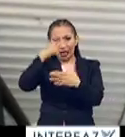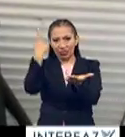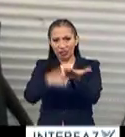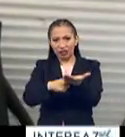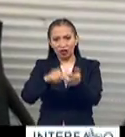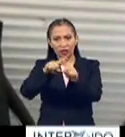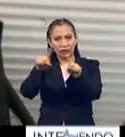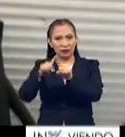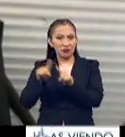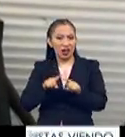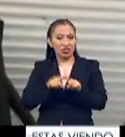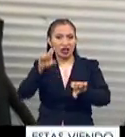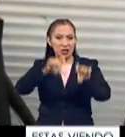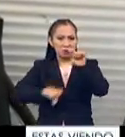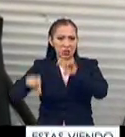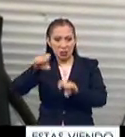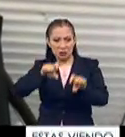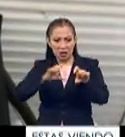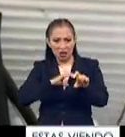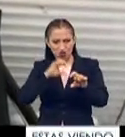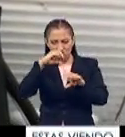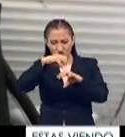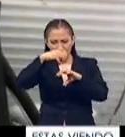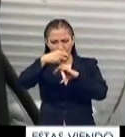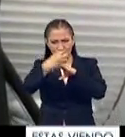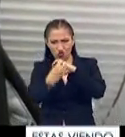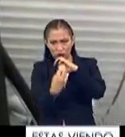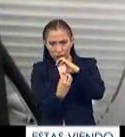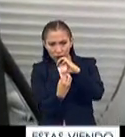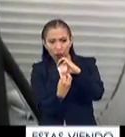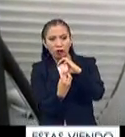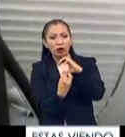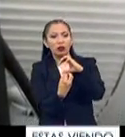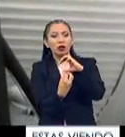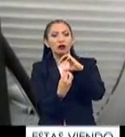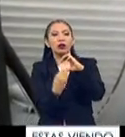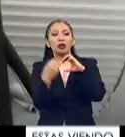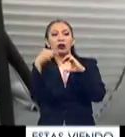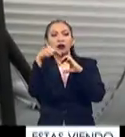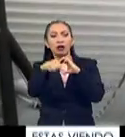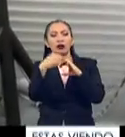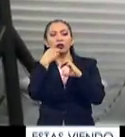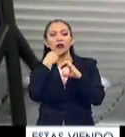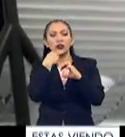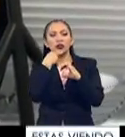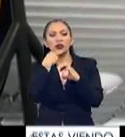de diferentes químicos para